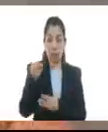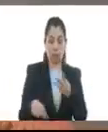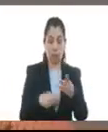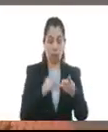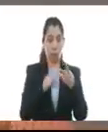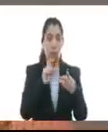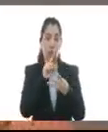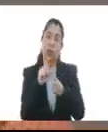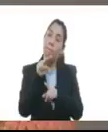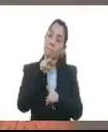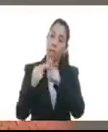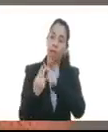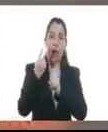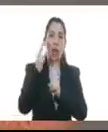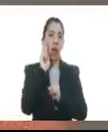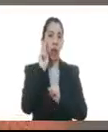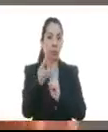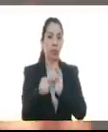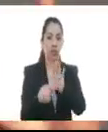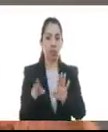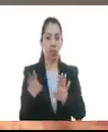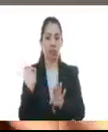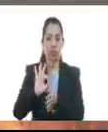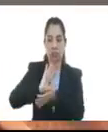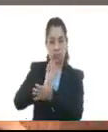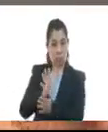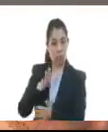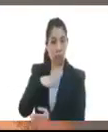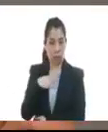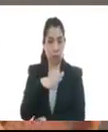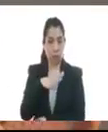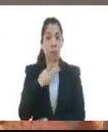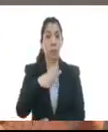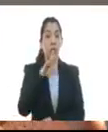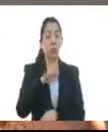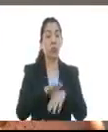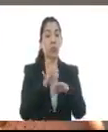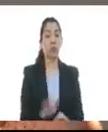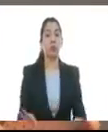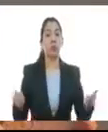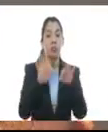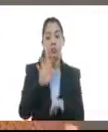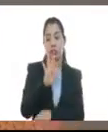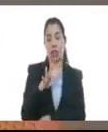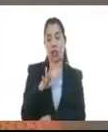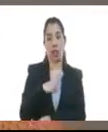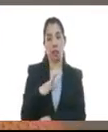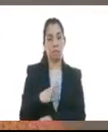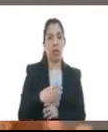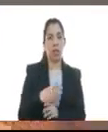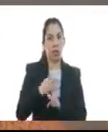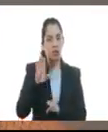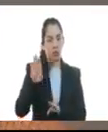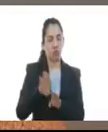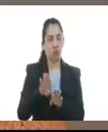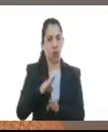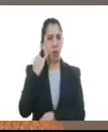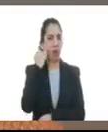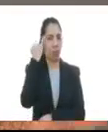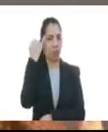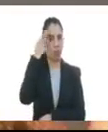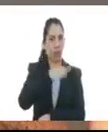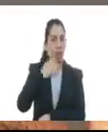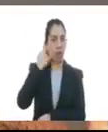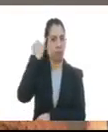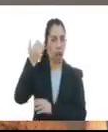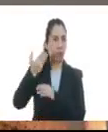prácticas discriminatorias y sobre todo que creara conciencia de los prejuicios, ¿no? Que no nada más se dijera esto pasó, sino que se puede